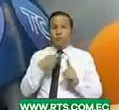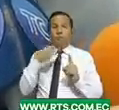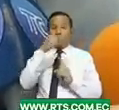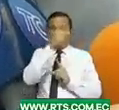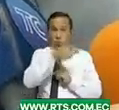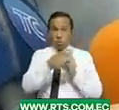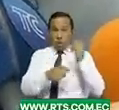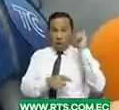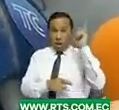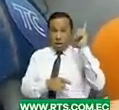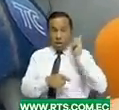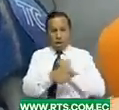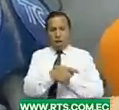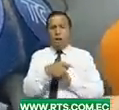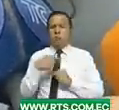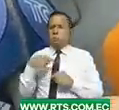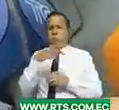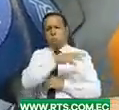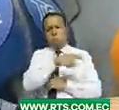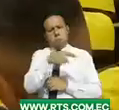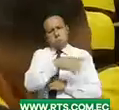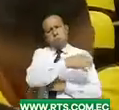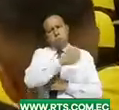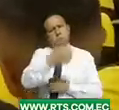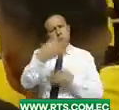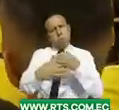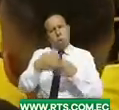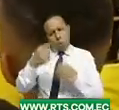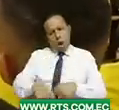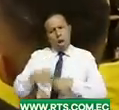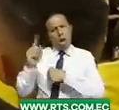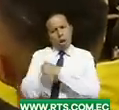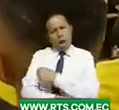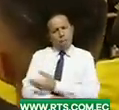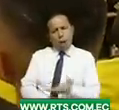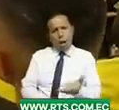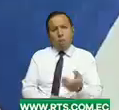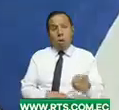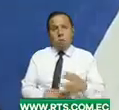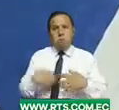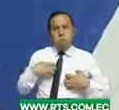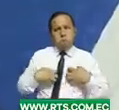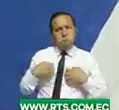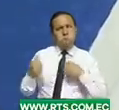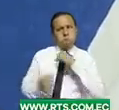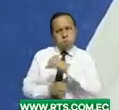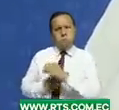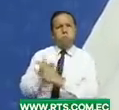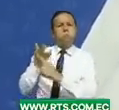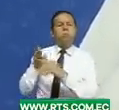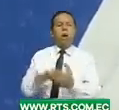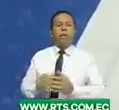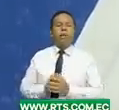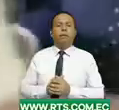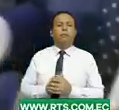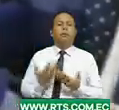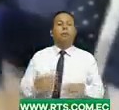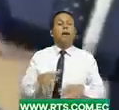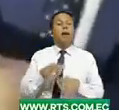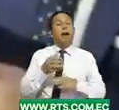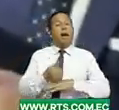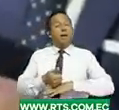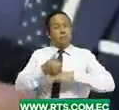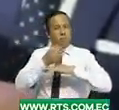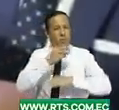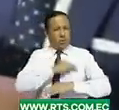creo que la hipótesis va por ahí. Las autoridades también estuvieron presentes en la ceremonia de la alcaldía de Machala, donde firmaron acuerdos para la adquisición